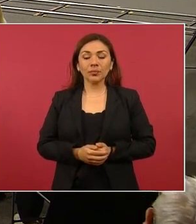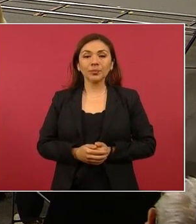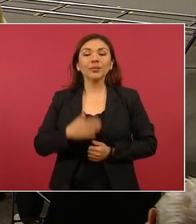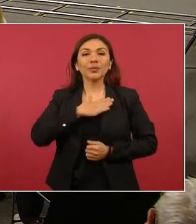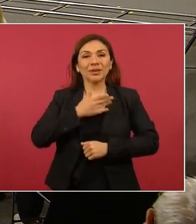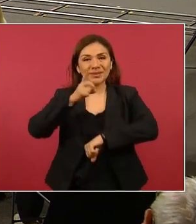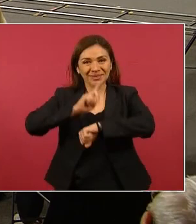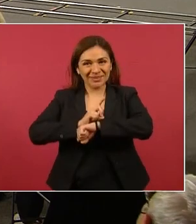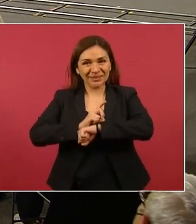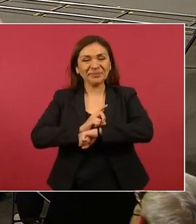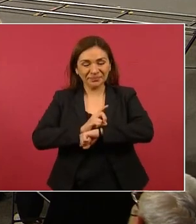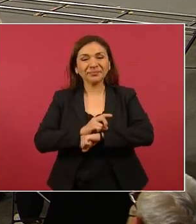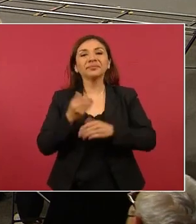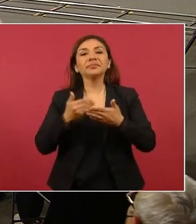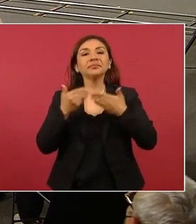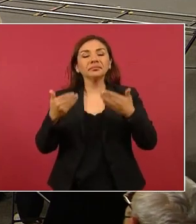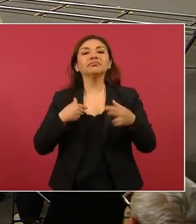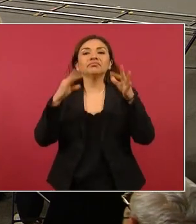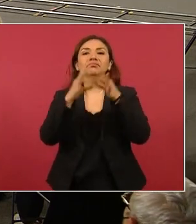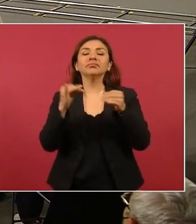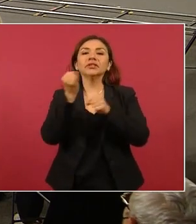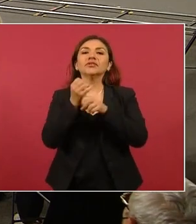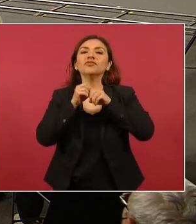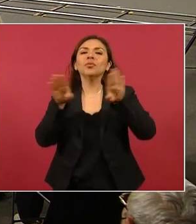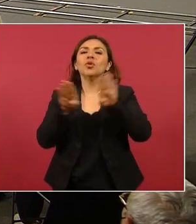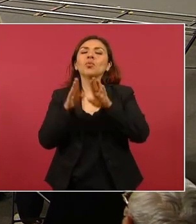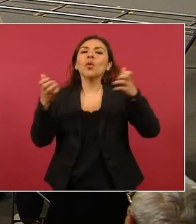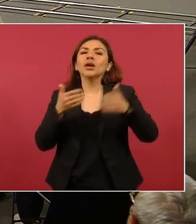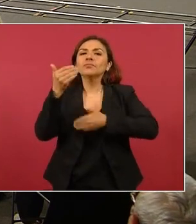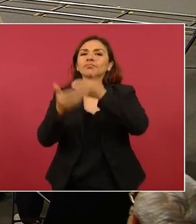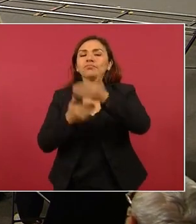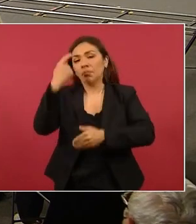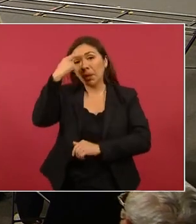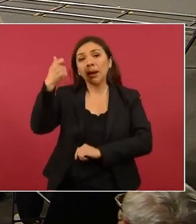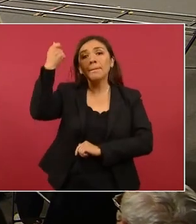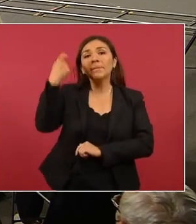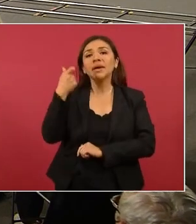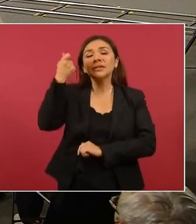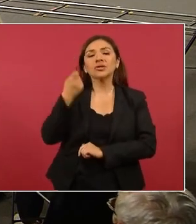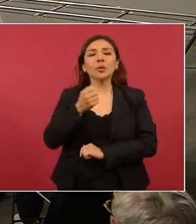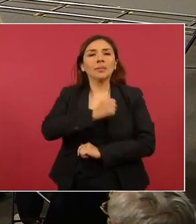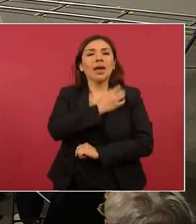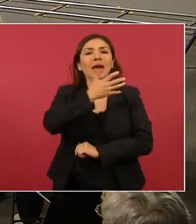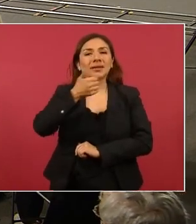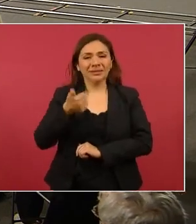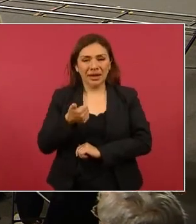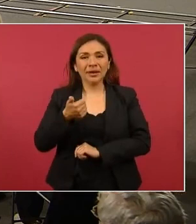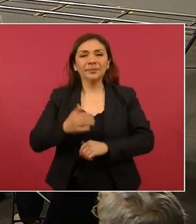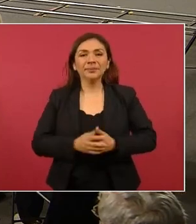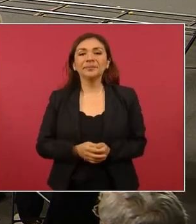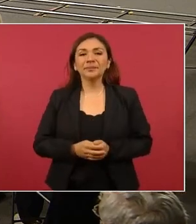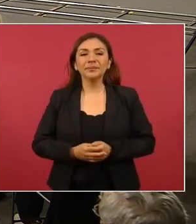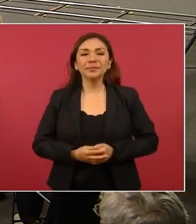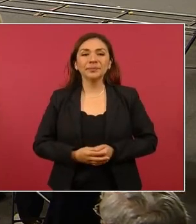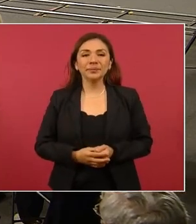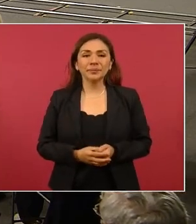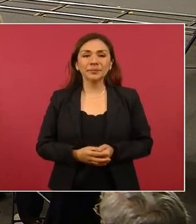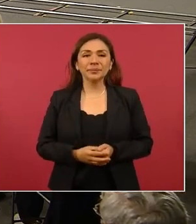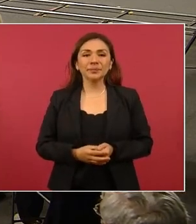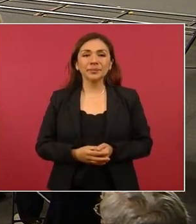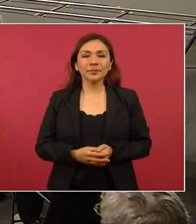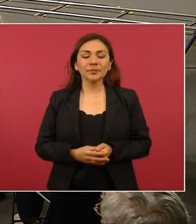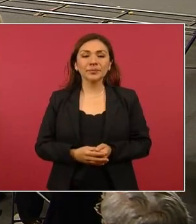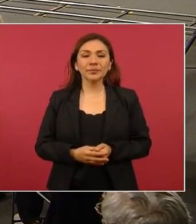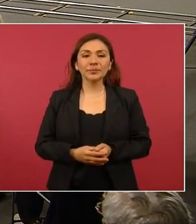Gracias. Buenos días. Vamos a dar informe del avance de las pensiones de bienestar. Adelante.